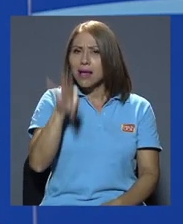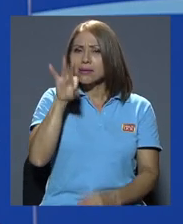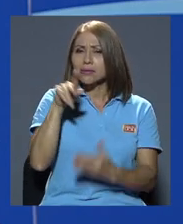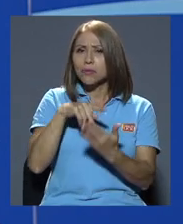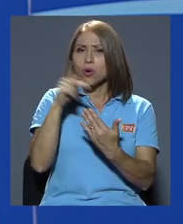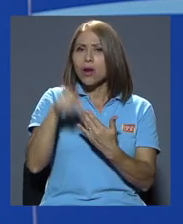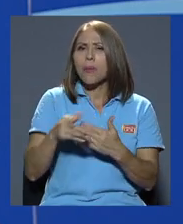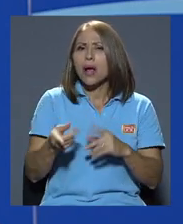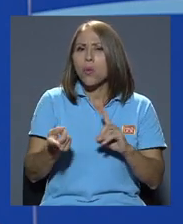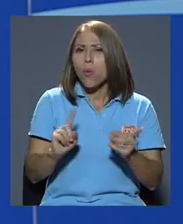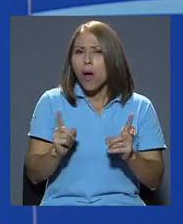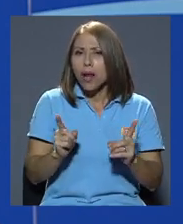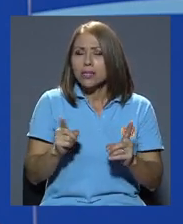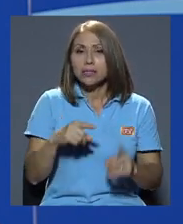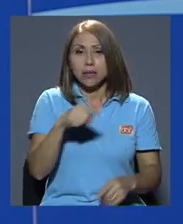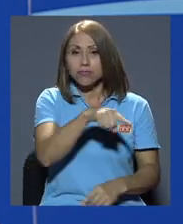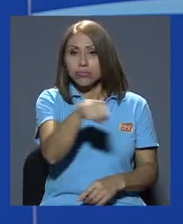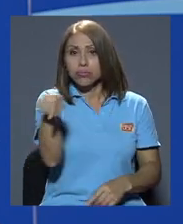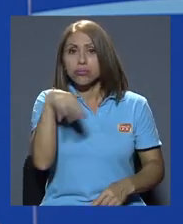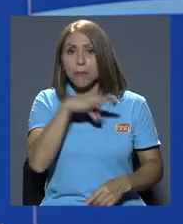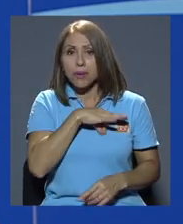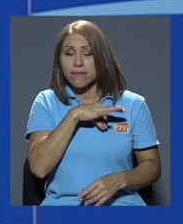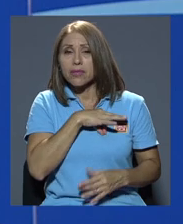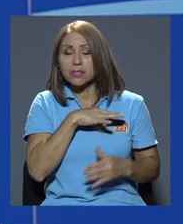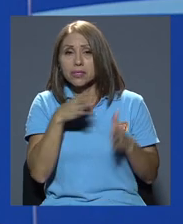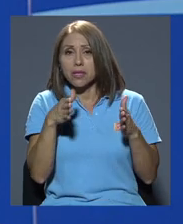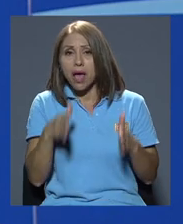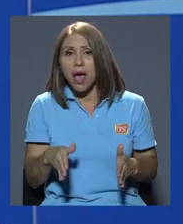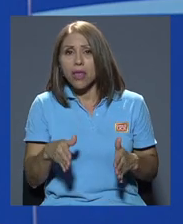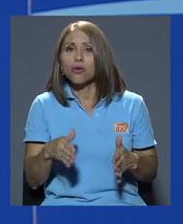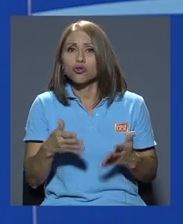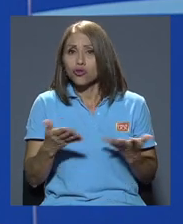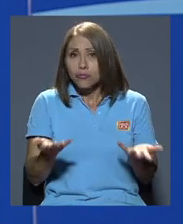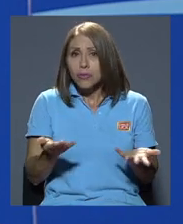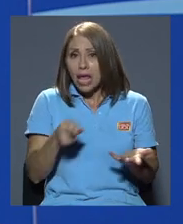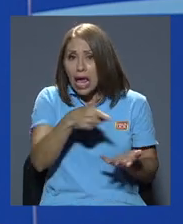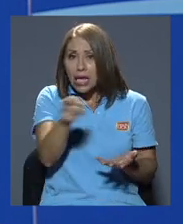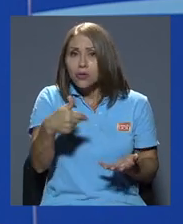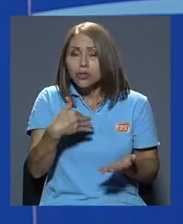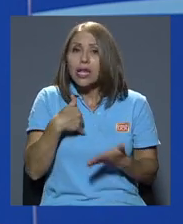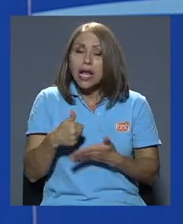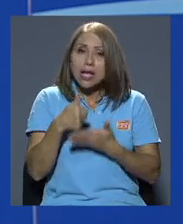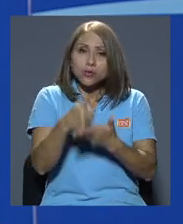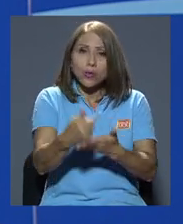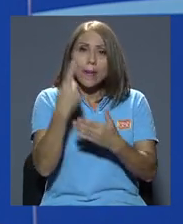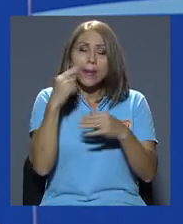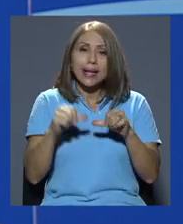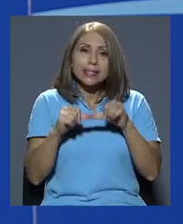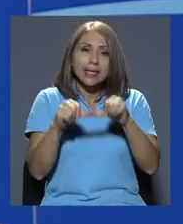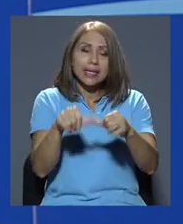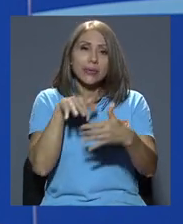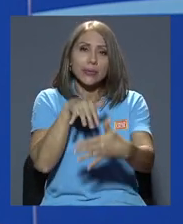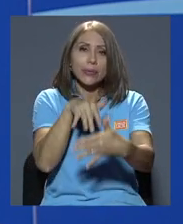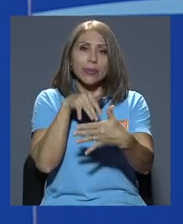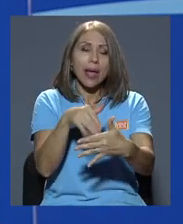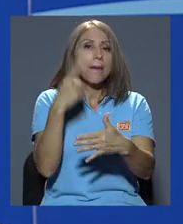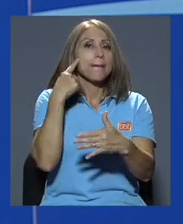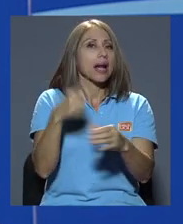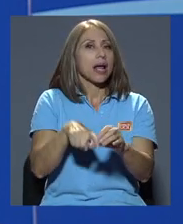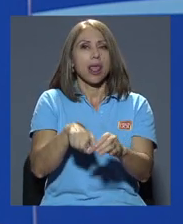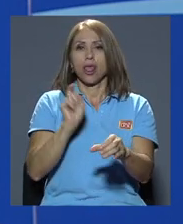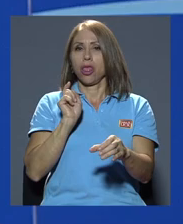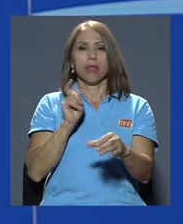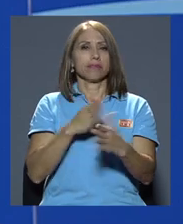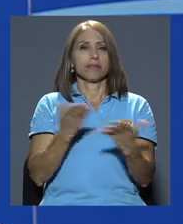programa así los beneficiados verá a través de este programa es una ayuda que ellos tienen para poder seguir en el sistema educativo y evitar la